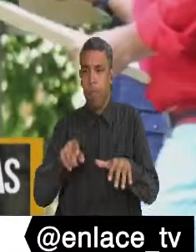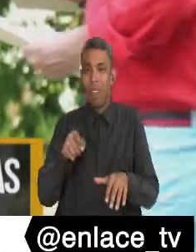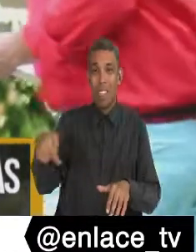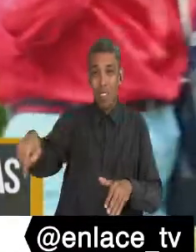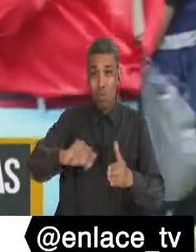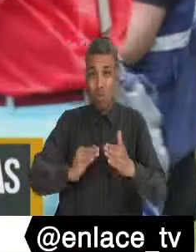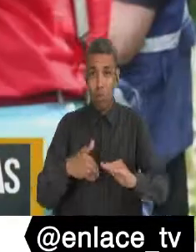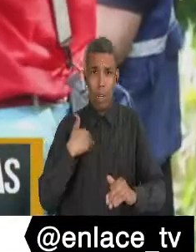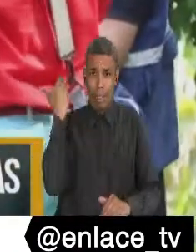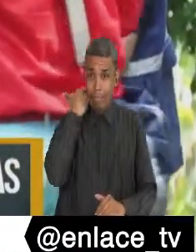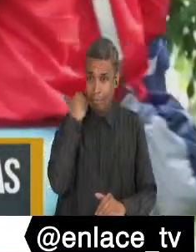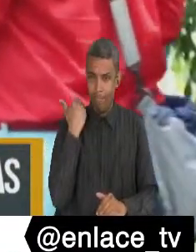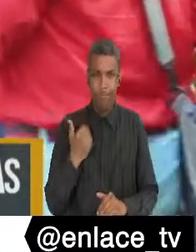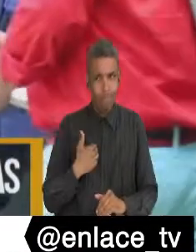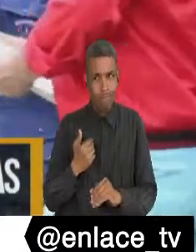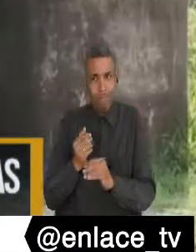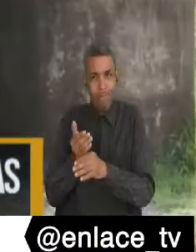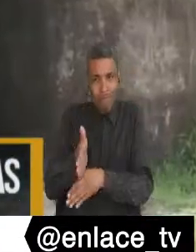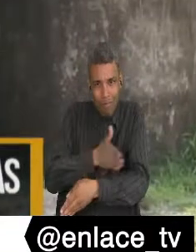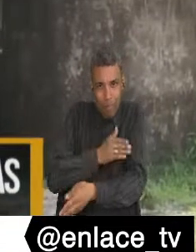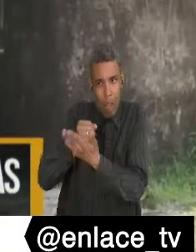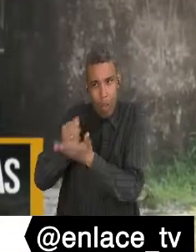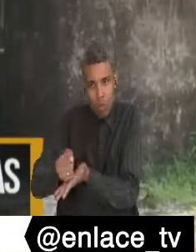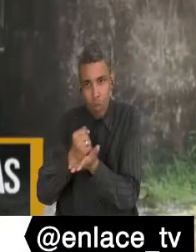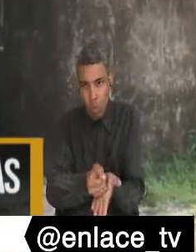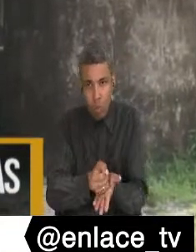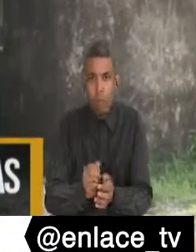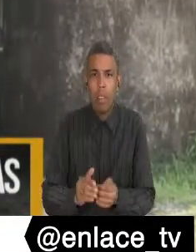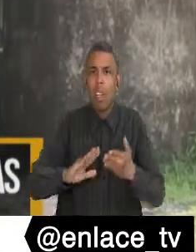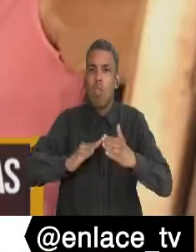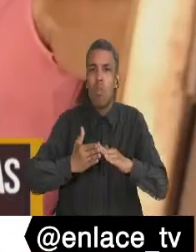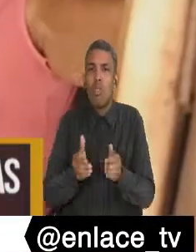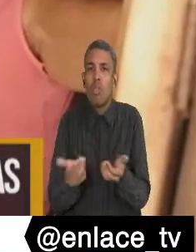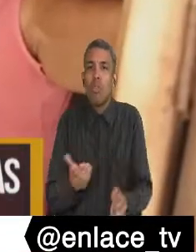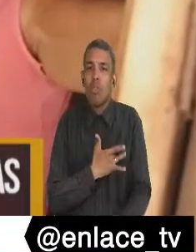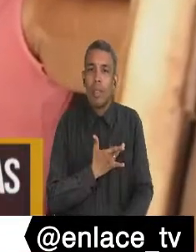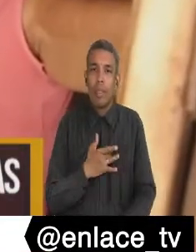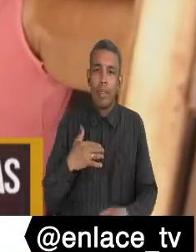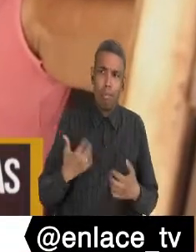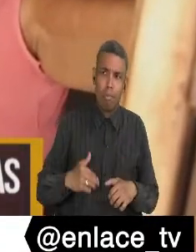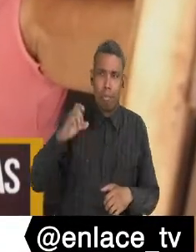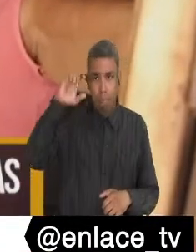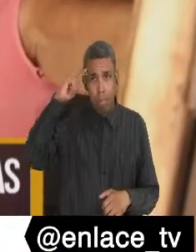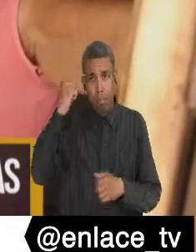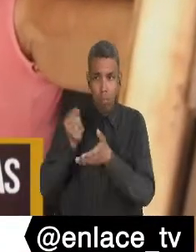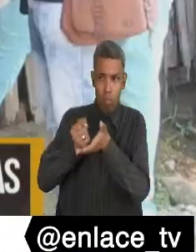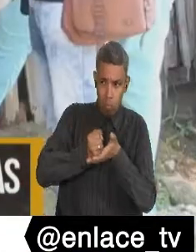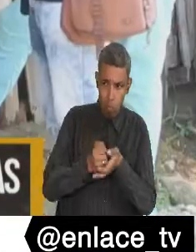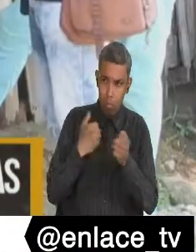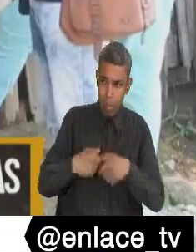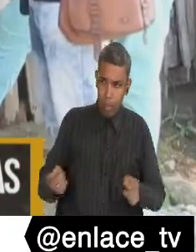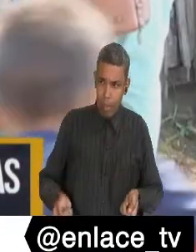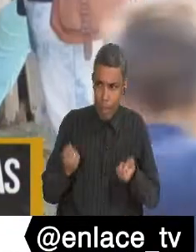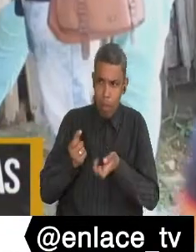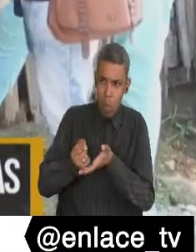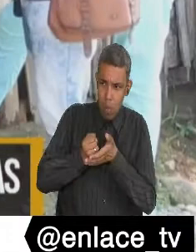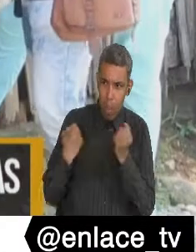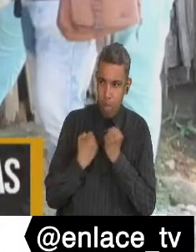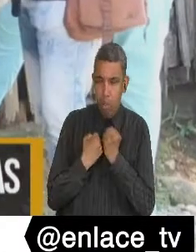ven con buenos ojos las medidas preventivas que realiza el gobierno local y que permiten mitigar el impacto social de llegar a presentarse